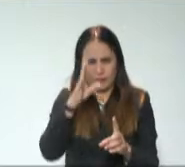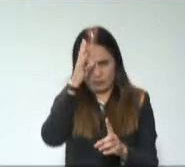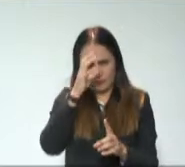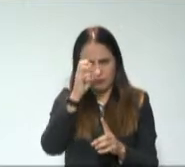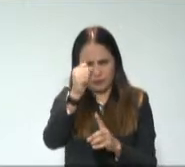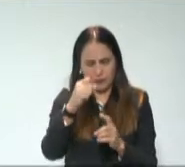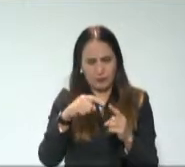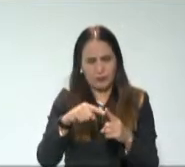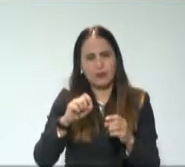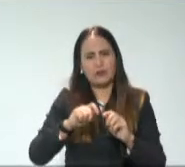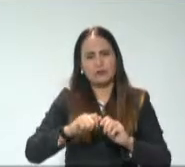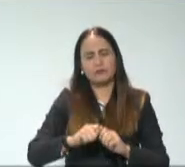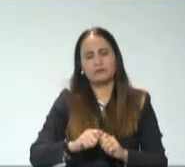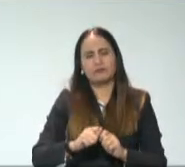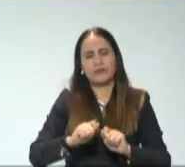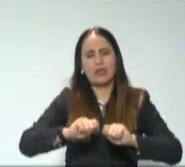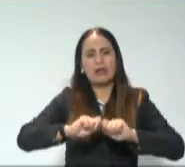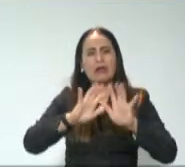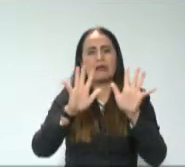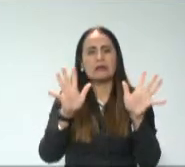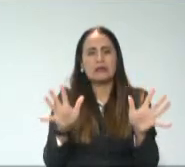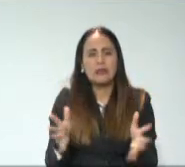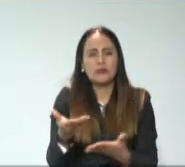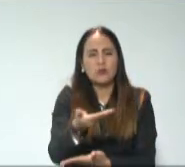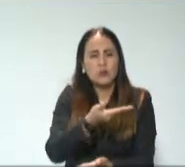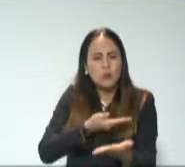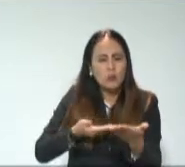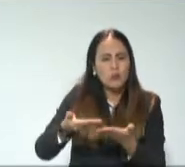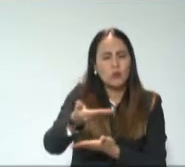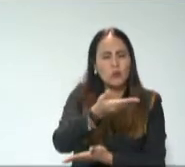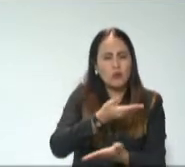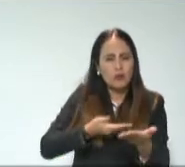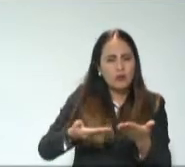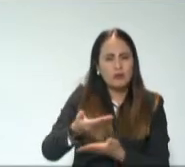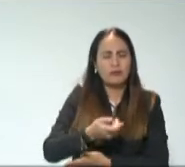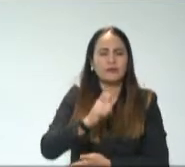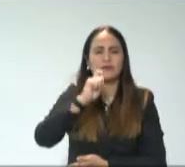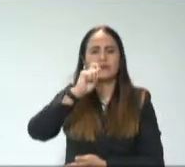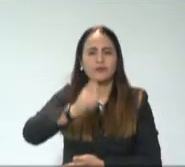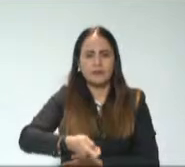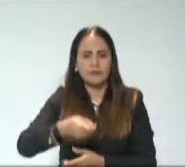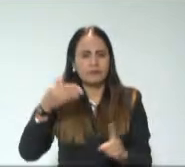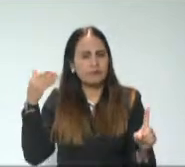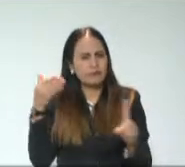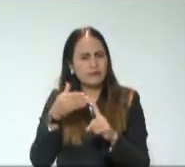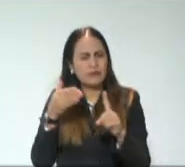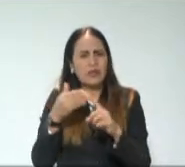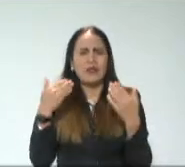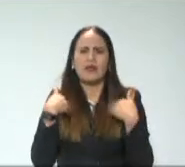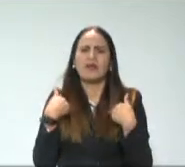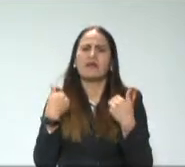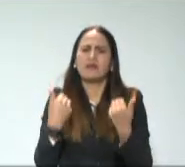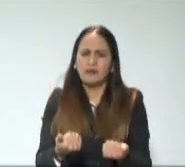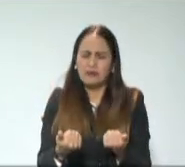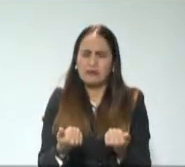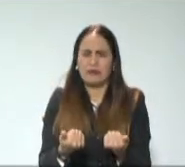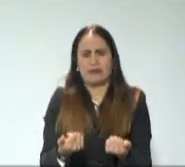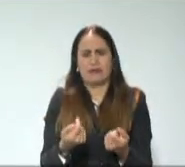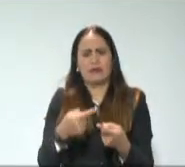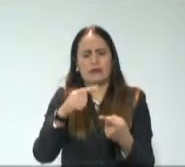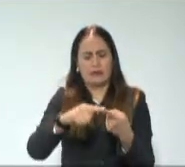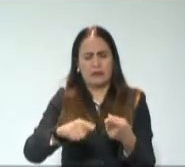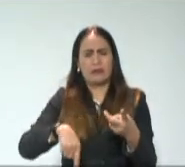la transparencia proactiva es el poder lograr que se entienda y que se transmita la